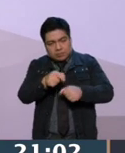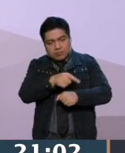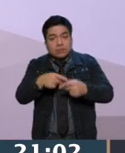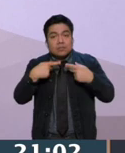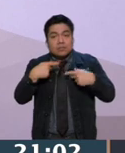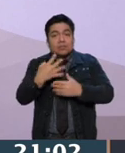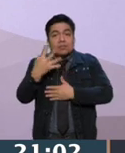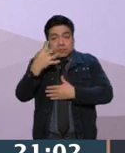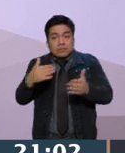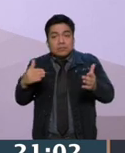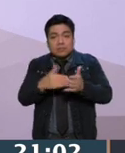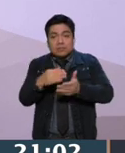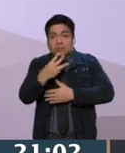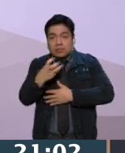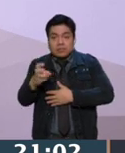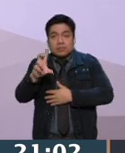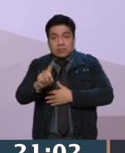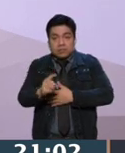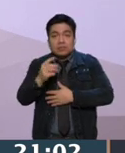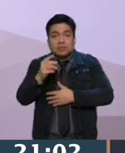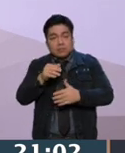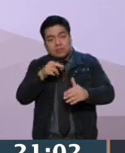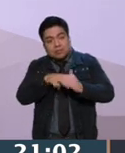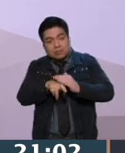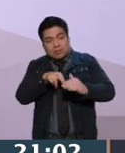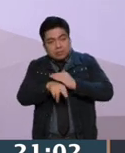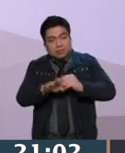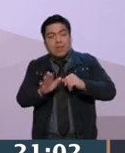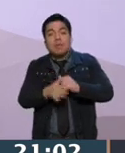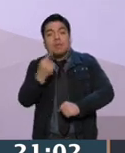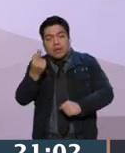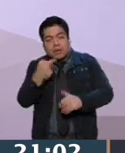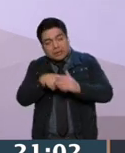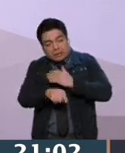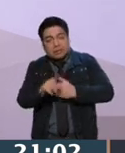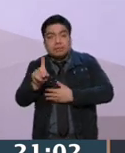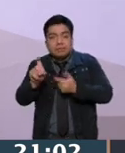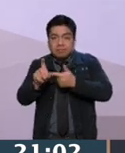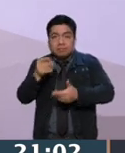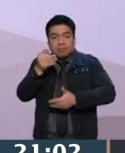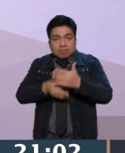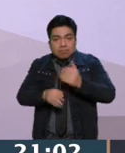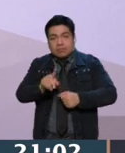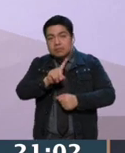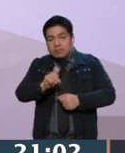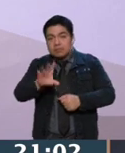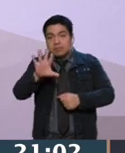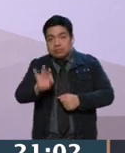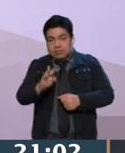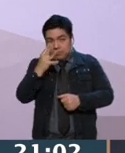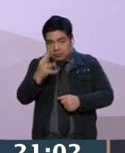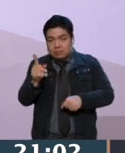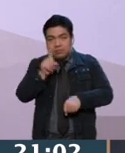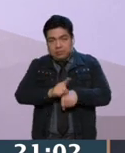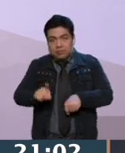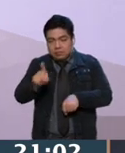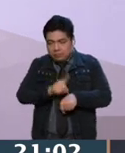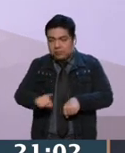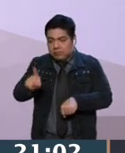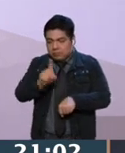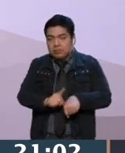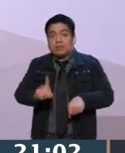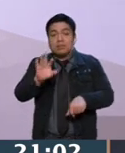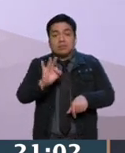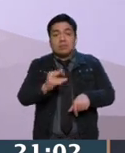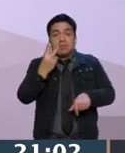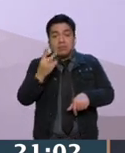recibido 4.330 reportes por falta de agua, es decir, un promedio de 144 reportes diarios. El 42%